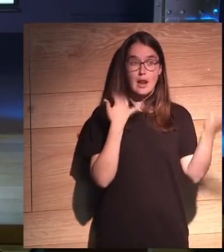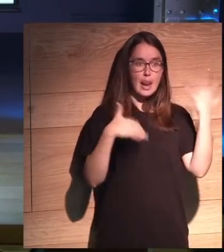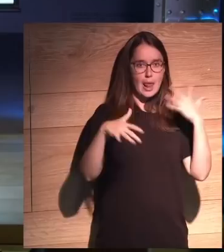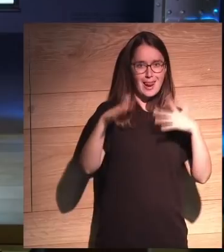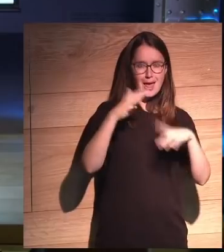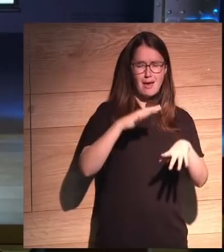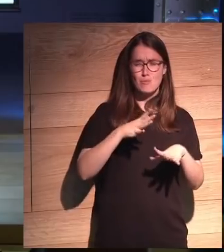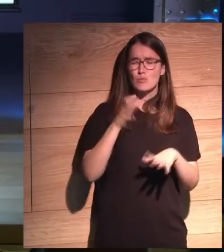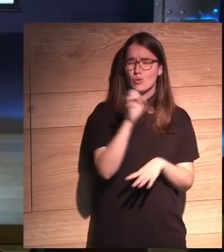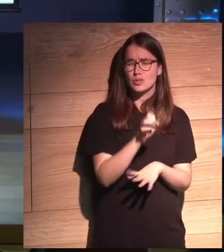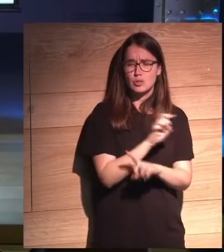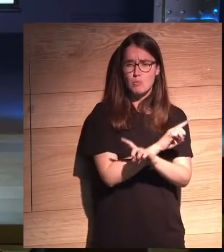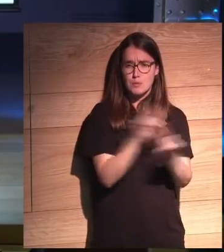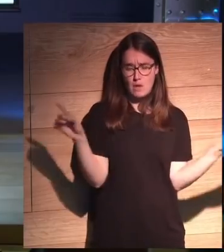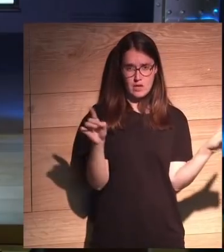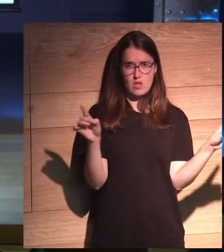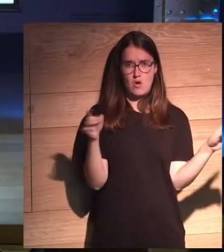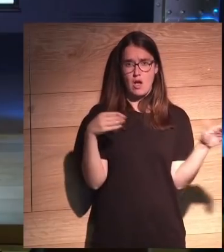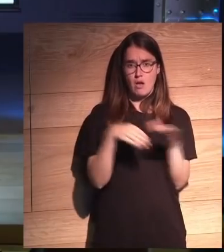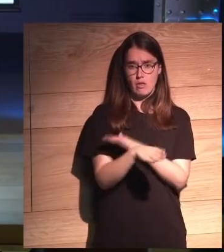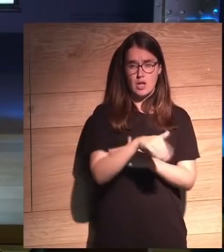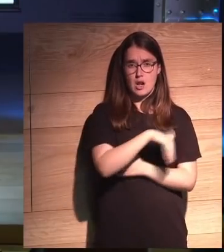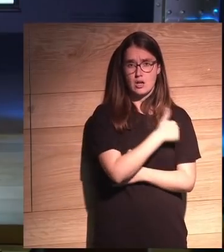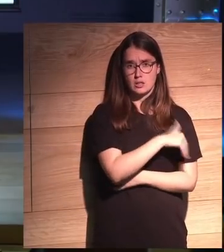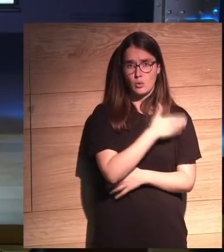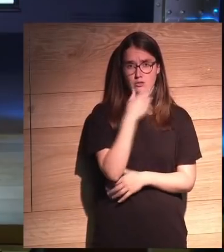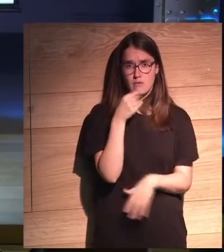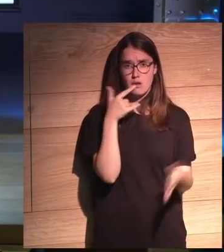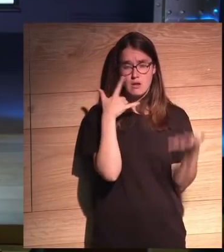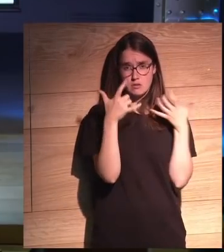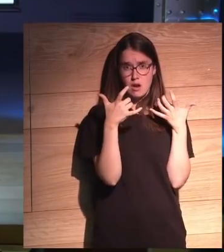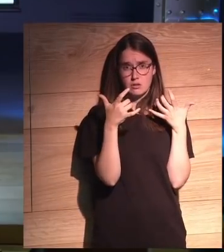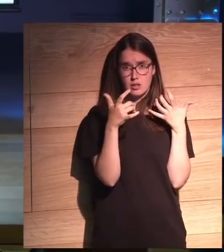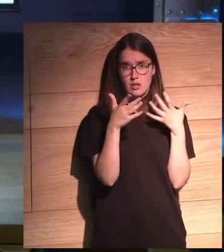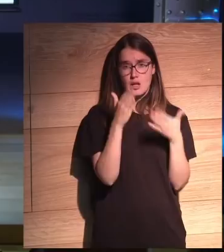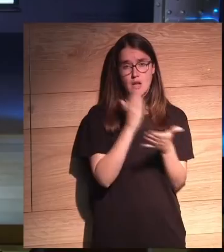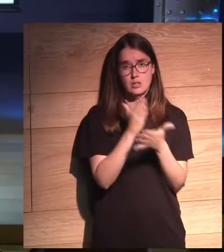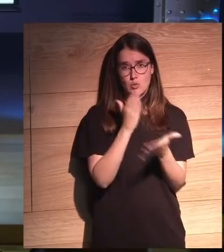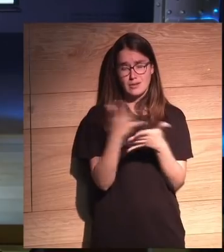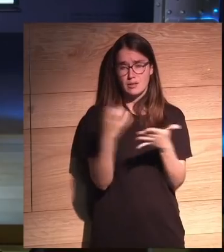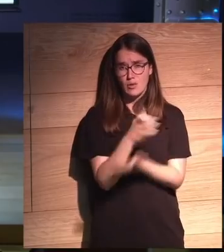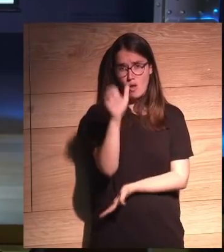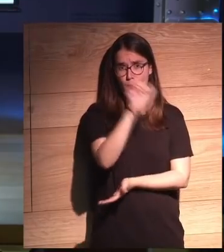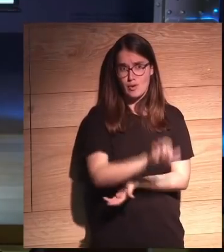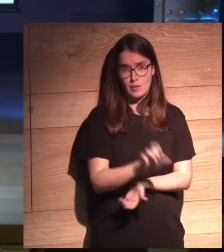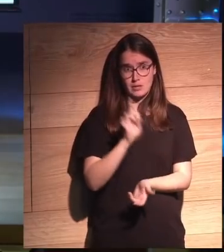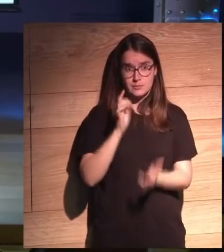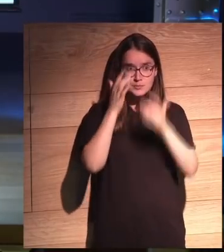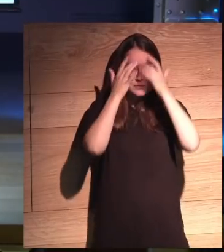prohibió durante décadas el acceso a las escuelas de Bellas Artes y a las academias de toda Europa.